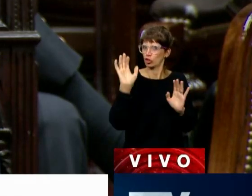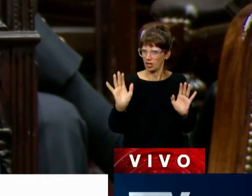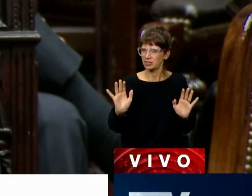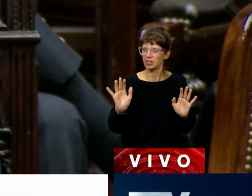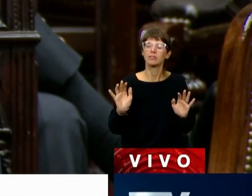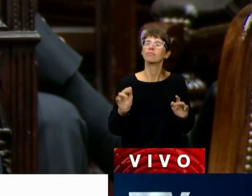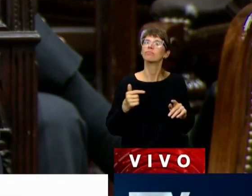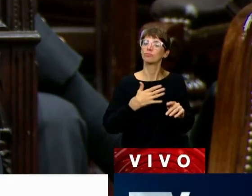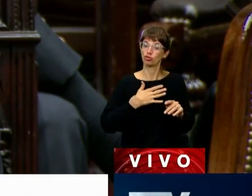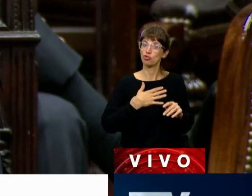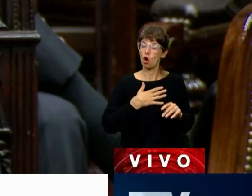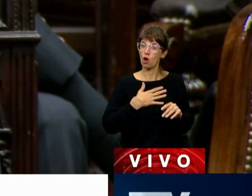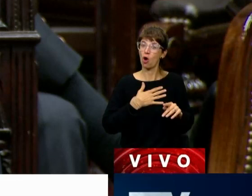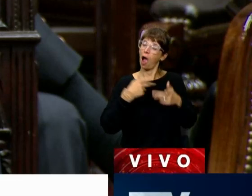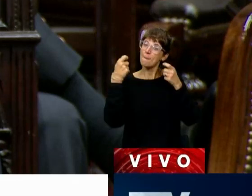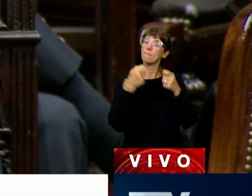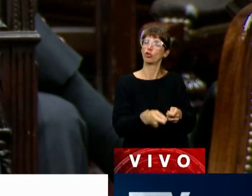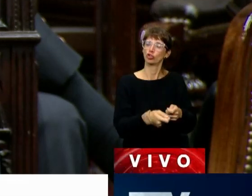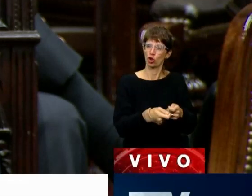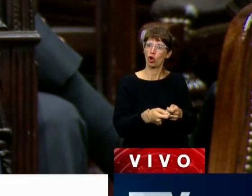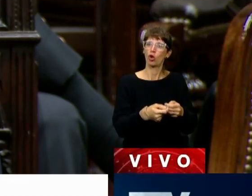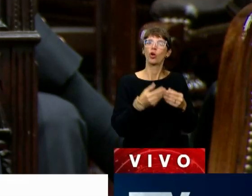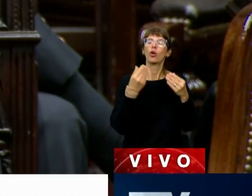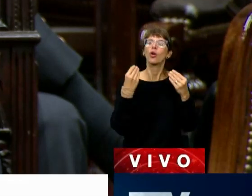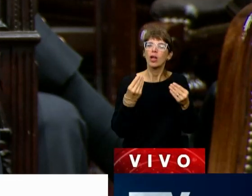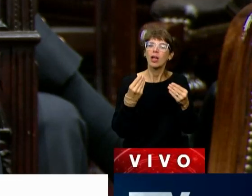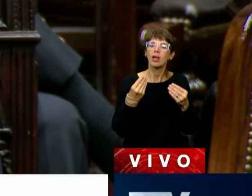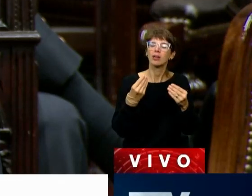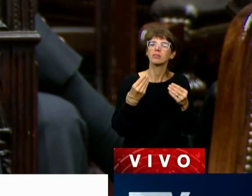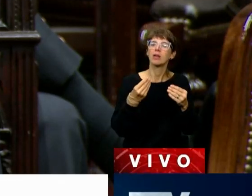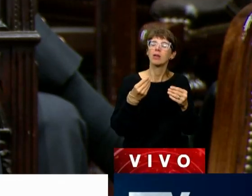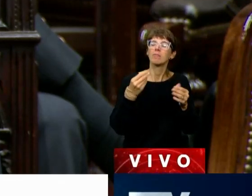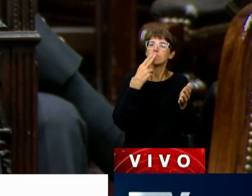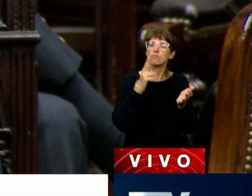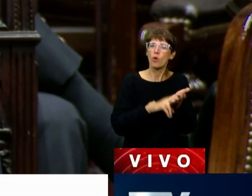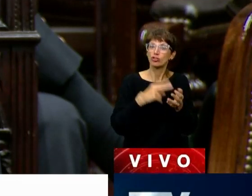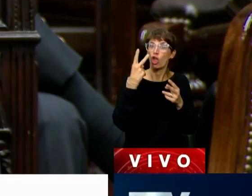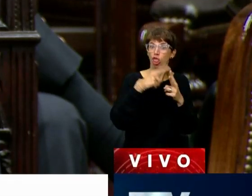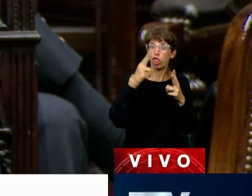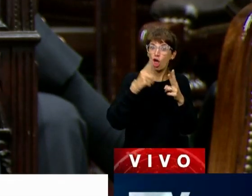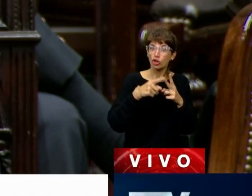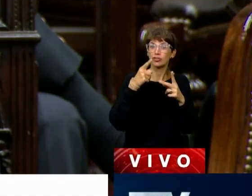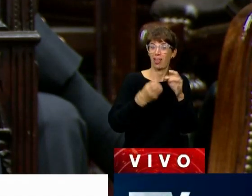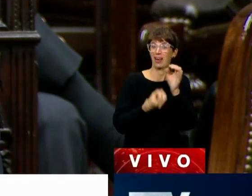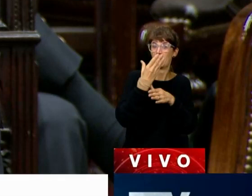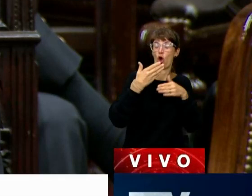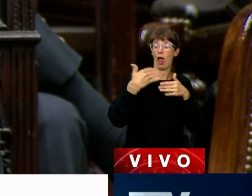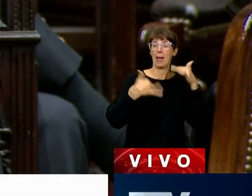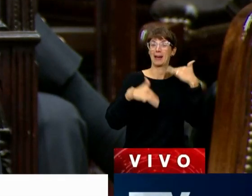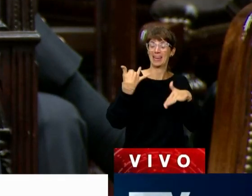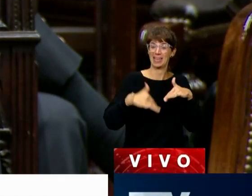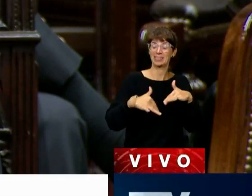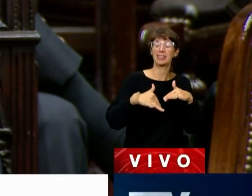niego a otorgar desde mi banca más años de vida a dos pésimos impuestos que se suponían de emergencia y llevan décadas como son